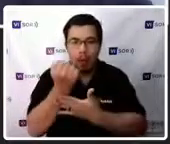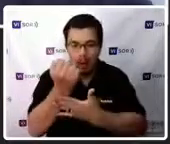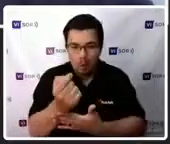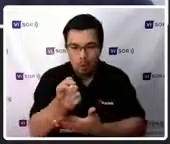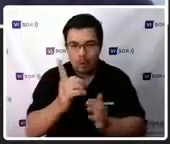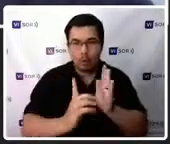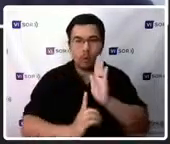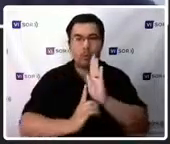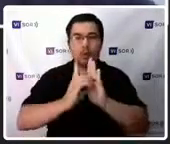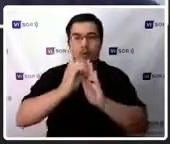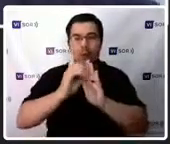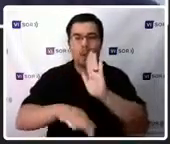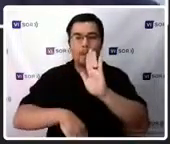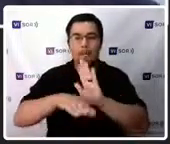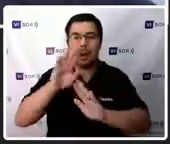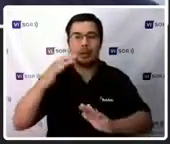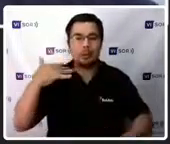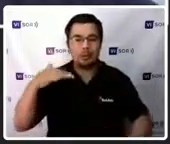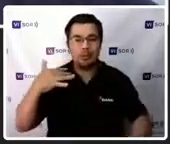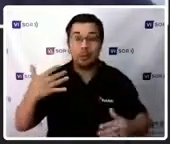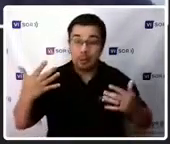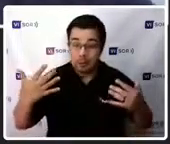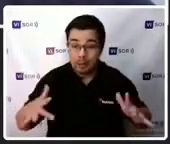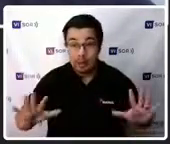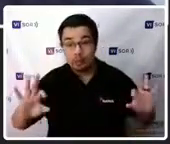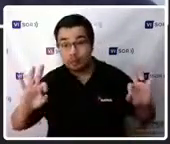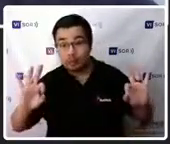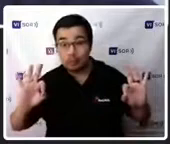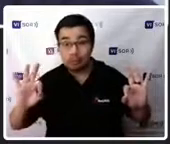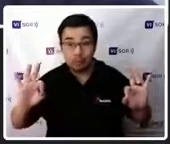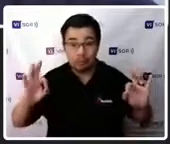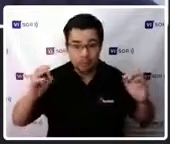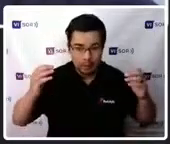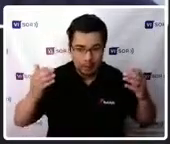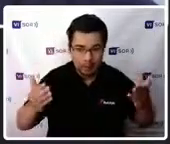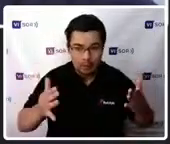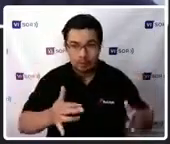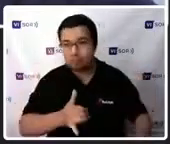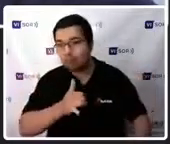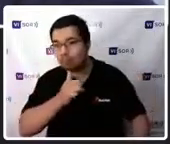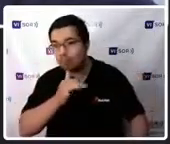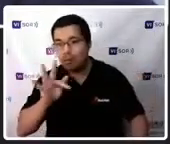¿ya? Así es que, eso, ¿no es cierto, Francisco? ¿Estás por ahí?